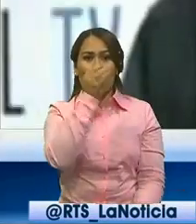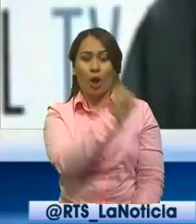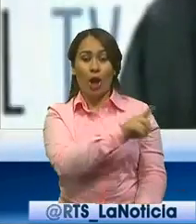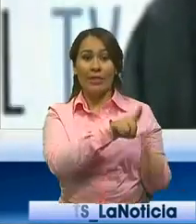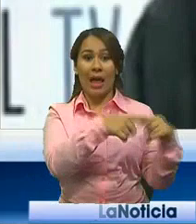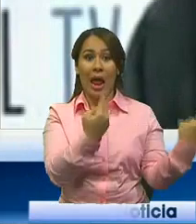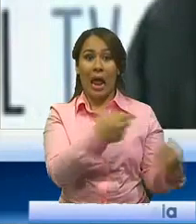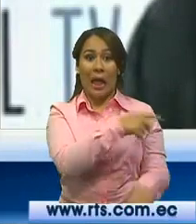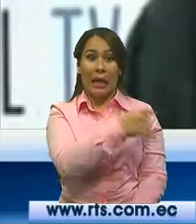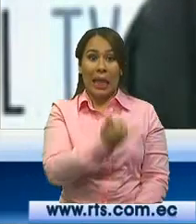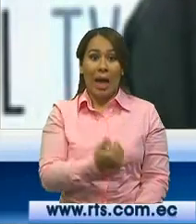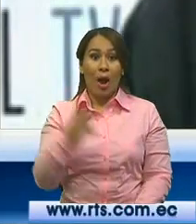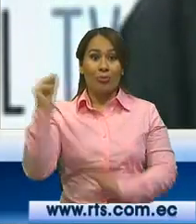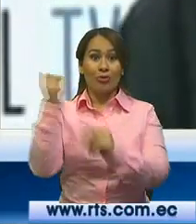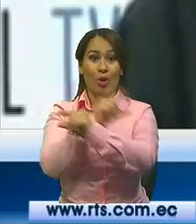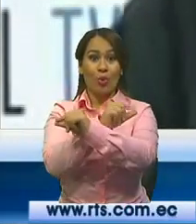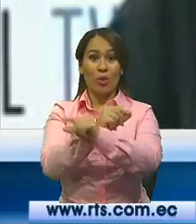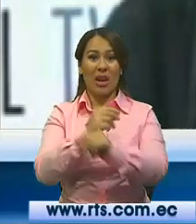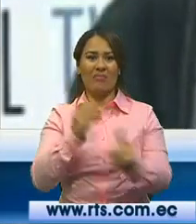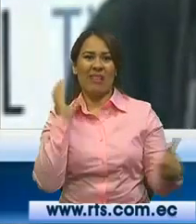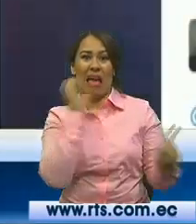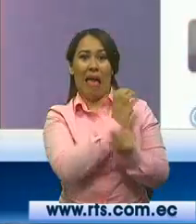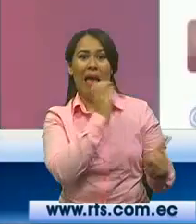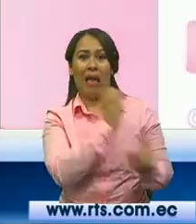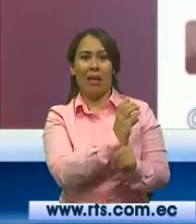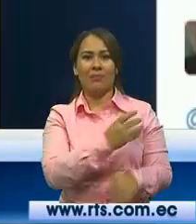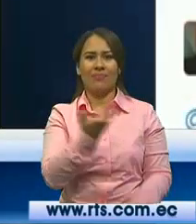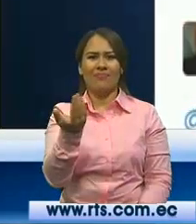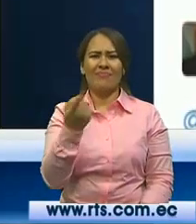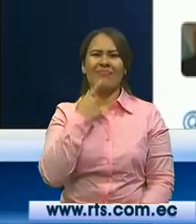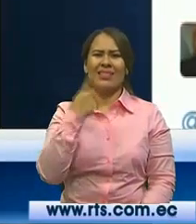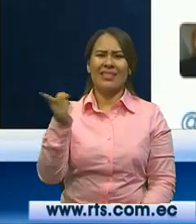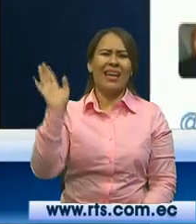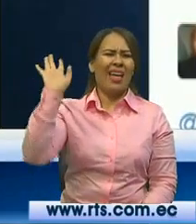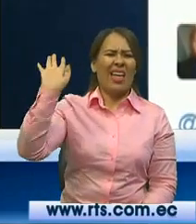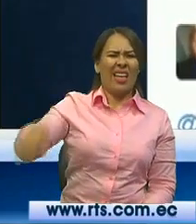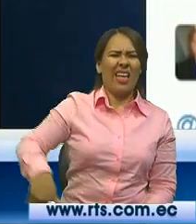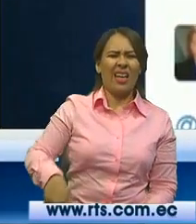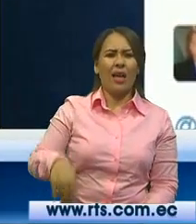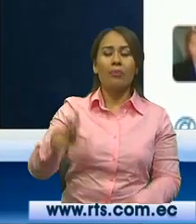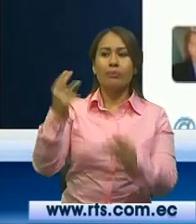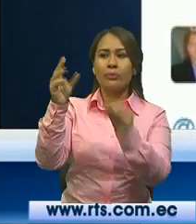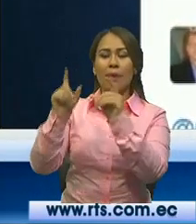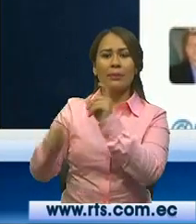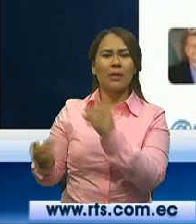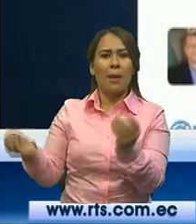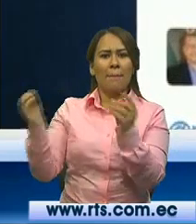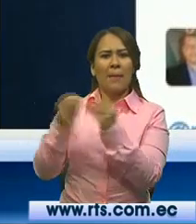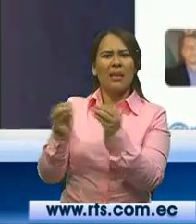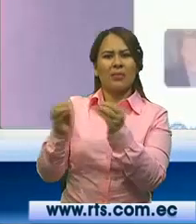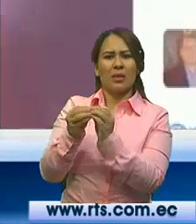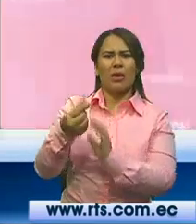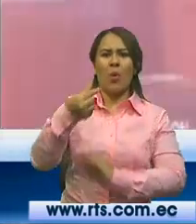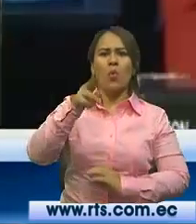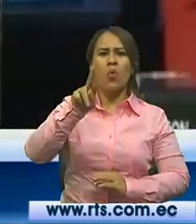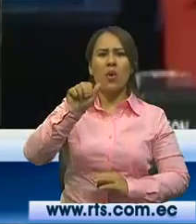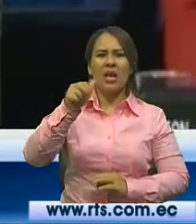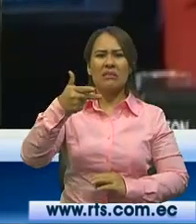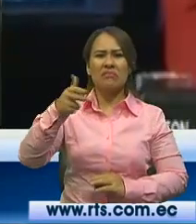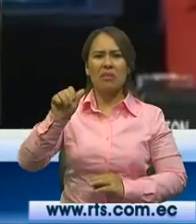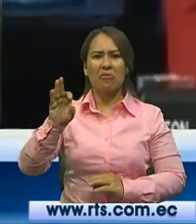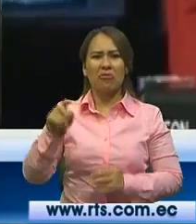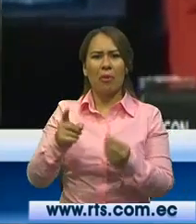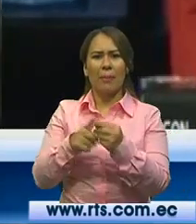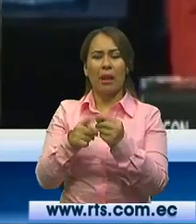se han generado en el Twitter. Incluso llama guachafos a quienes lo cuestionan, generando aún más polémica. También